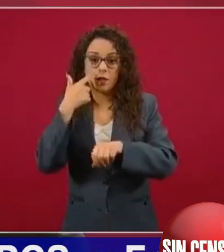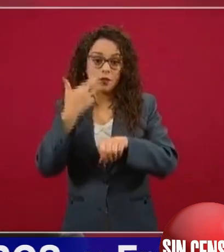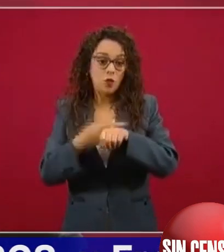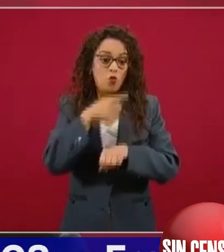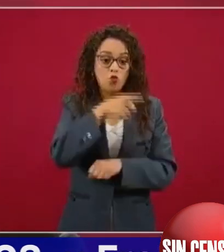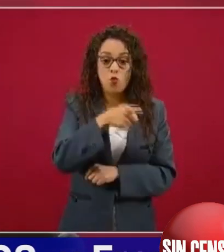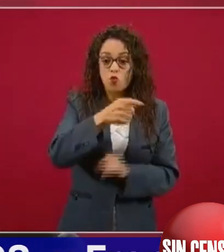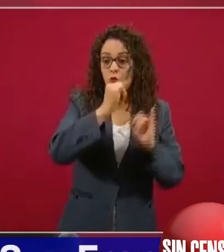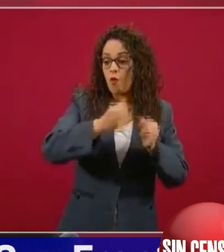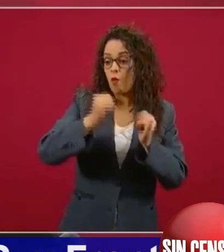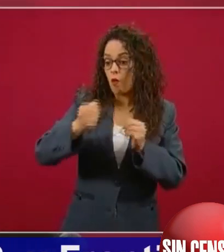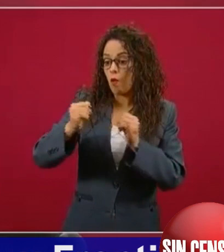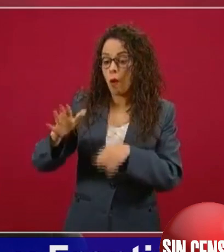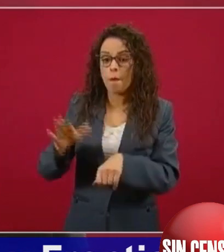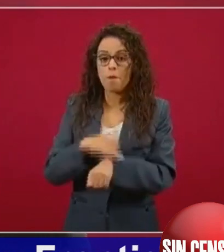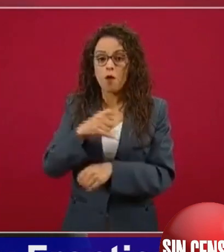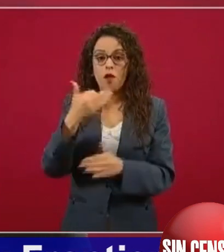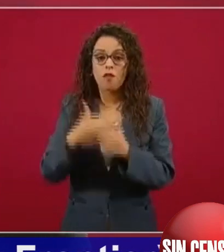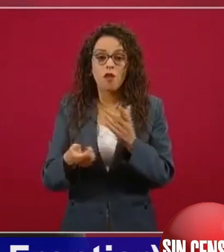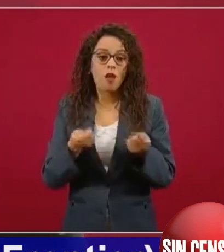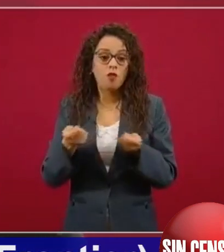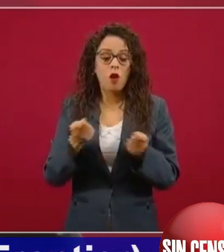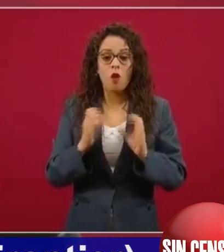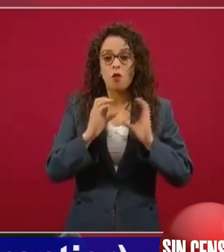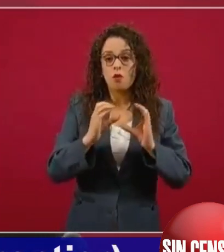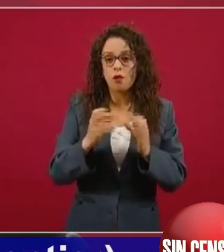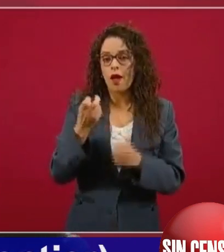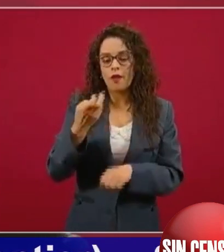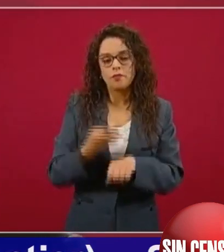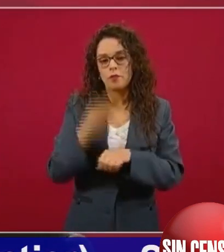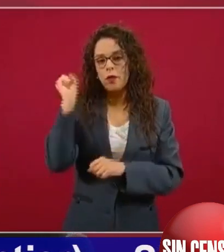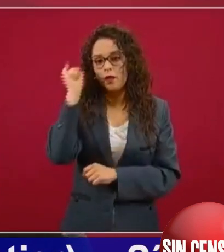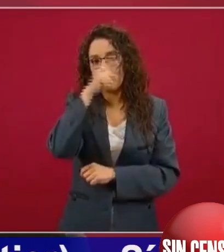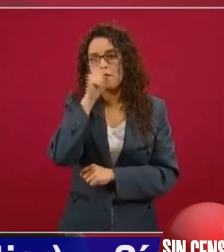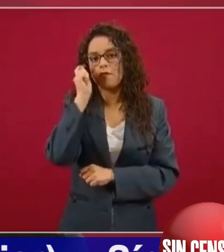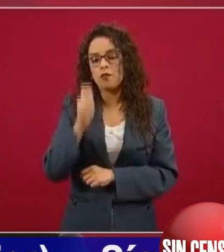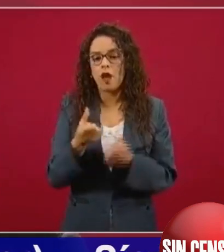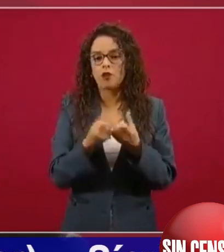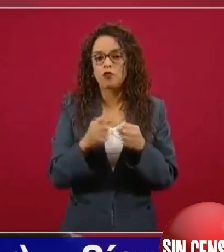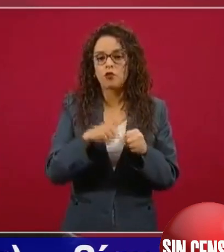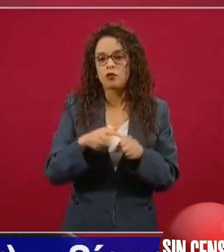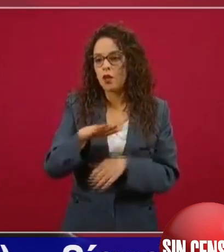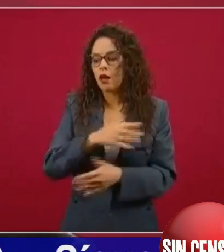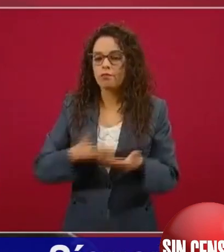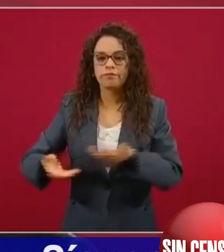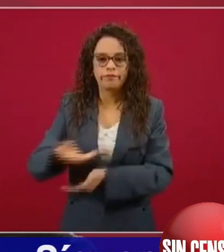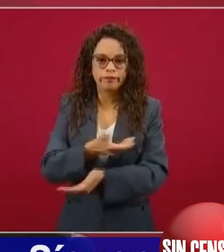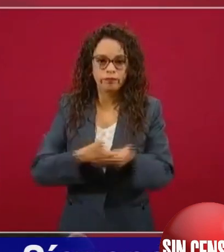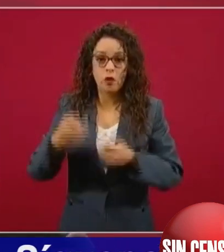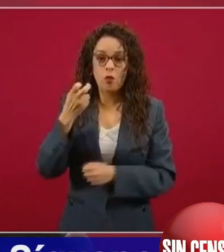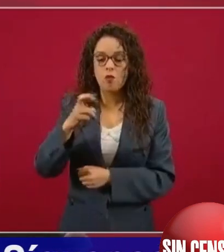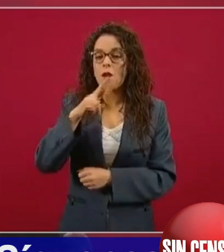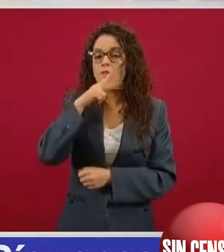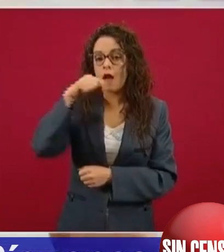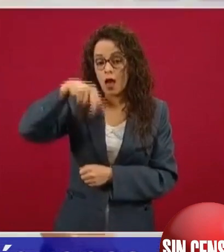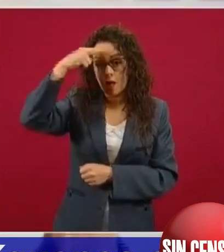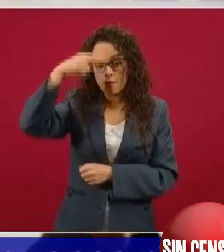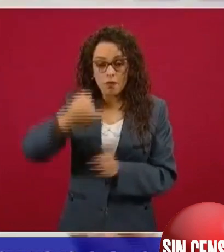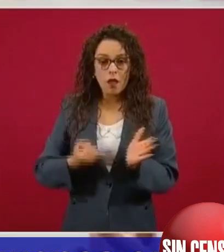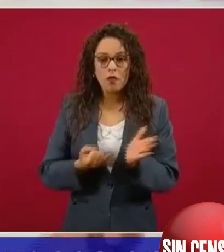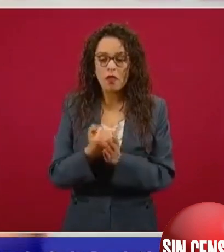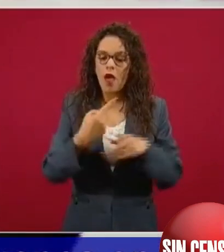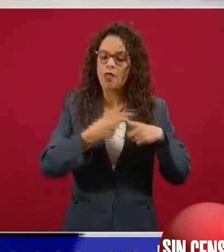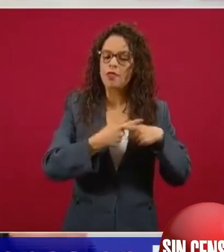las acciones de control, eso complica mucho la dinámica social. Entonces, en México decidimos no hacerlo así